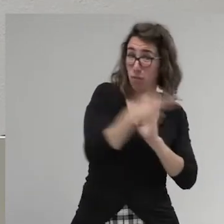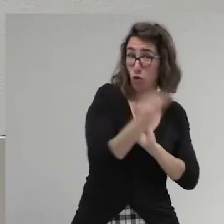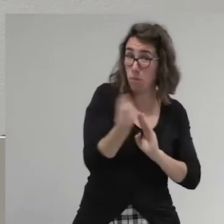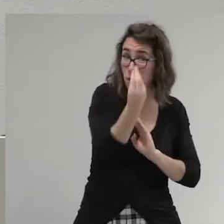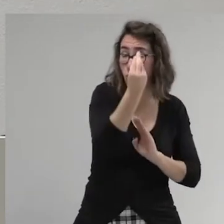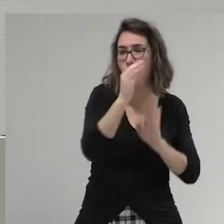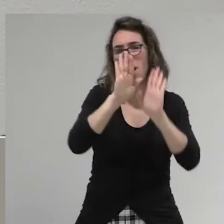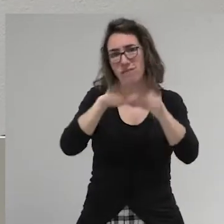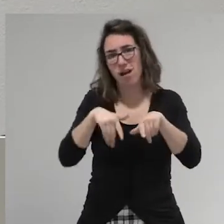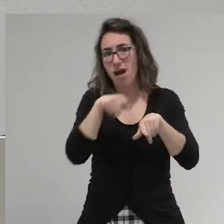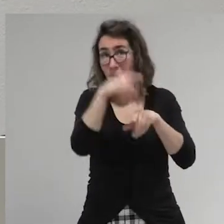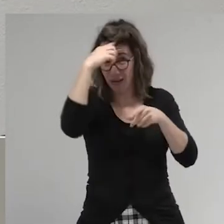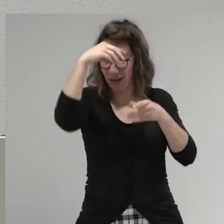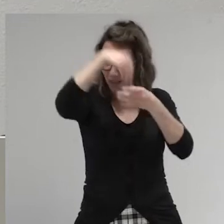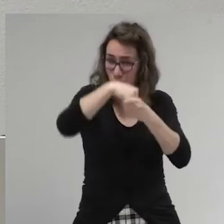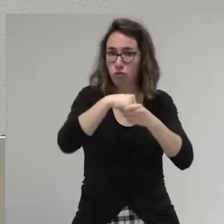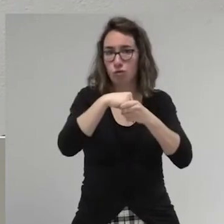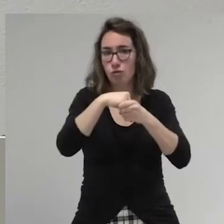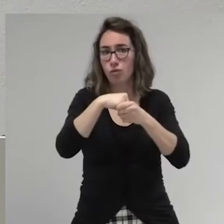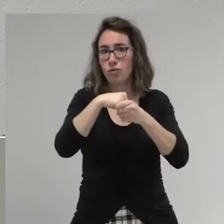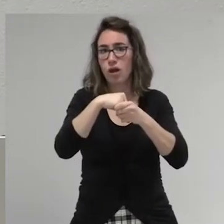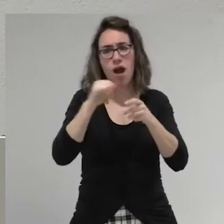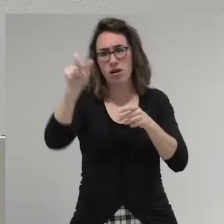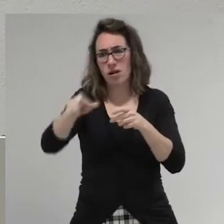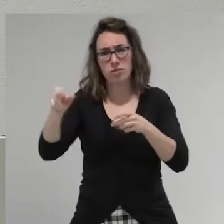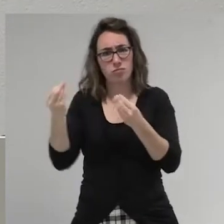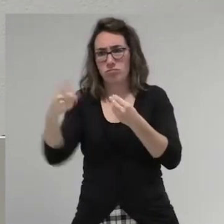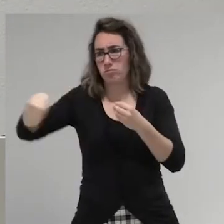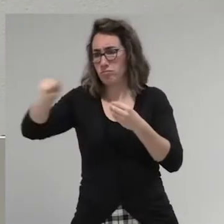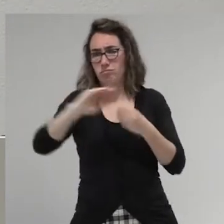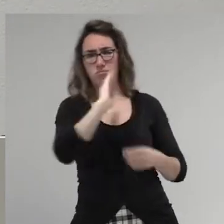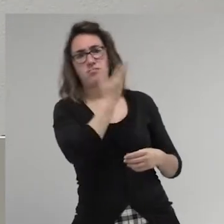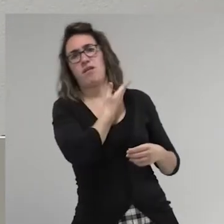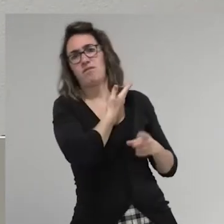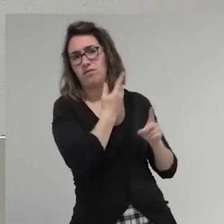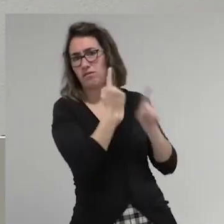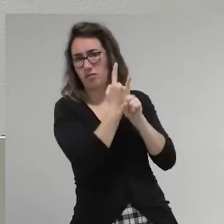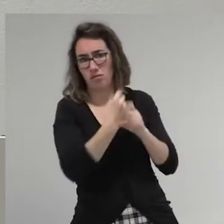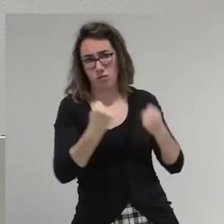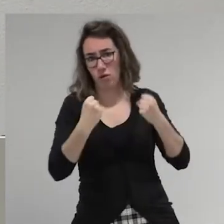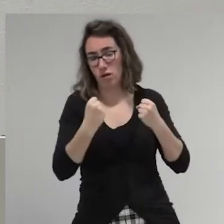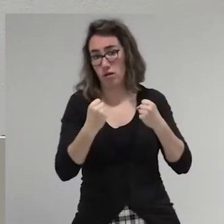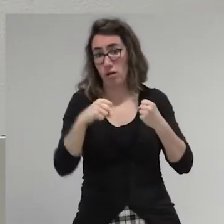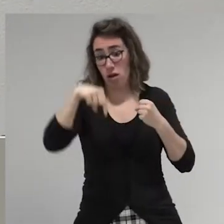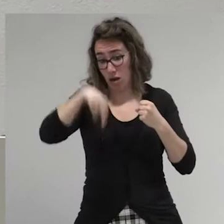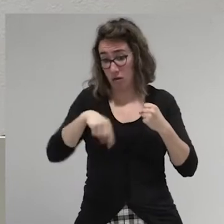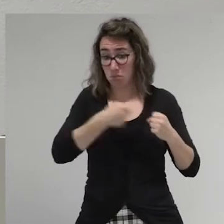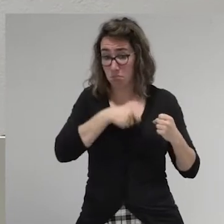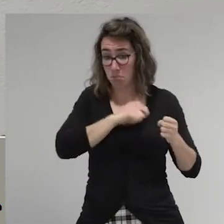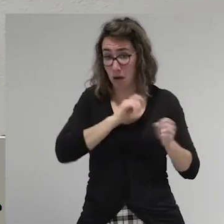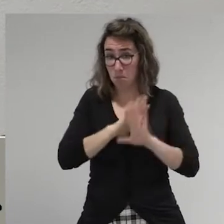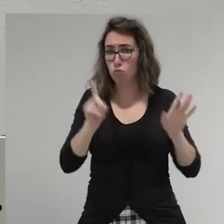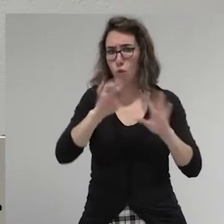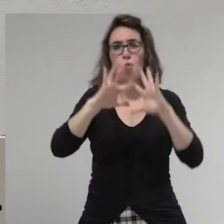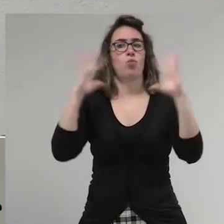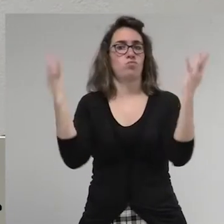estamos produciendo masas de población criminalizada. No solo aquí, sino a nivel global. Vamos